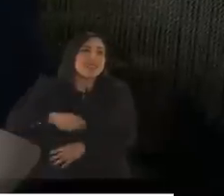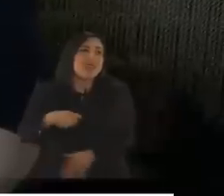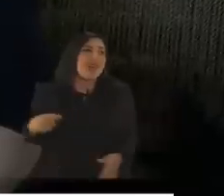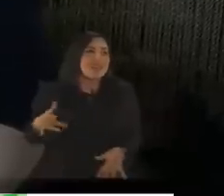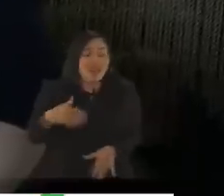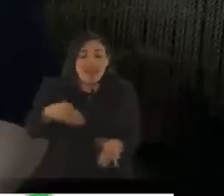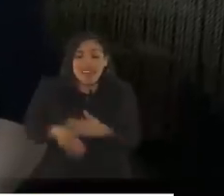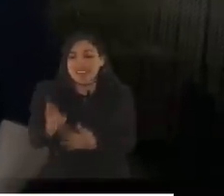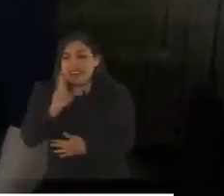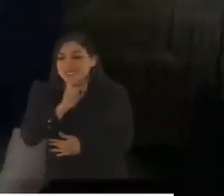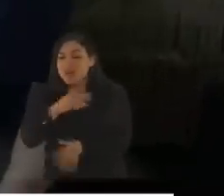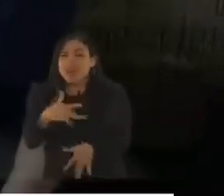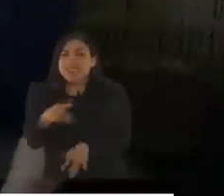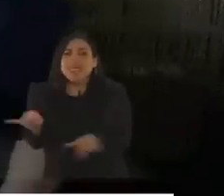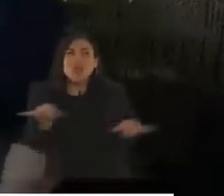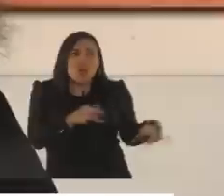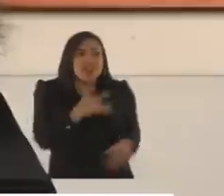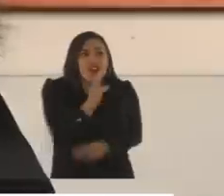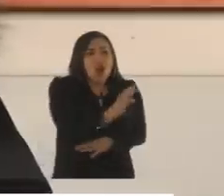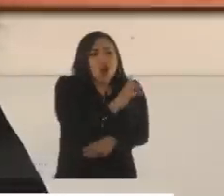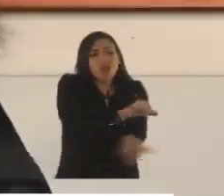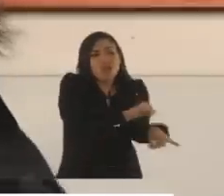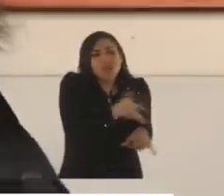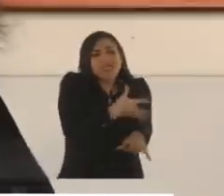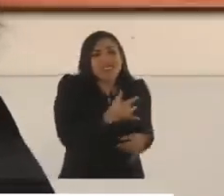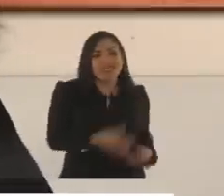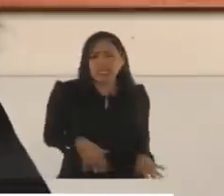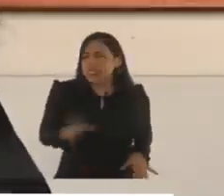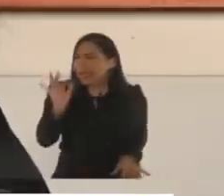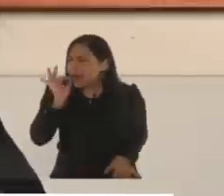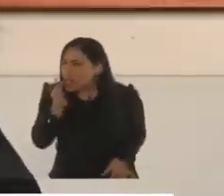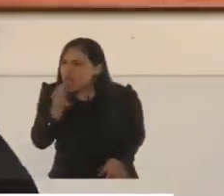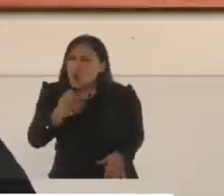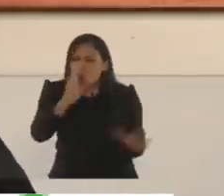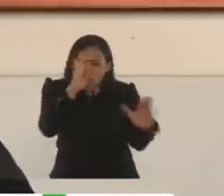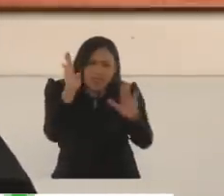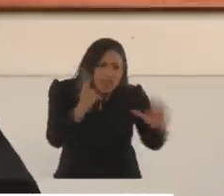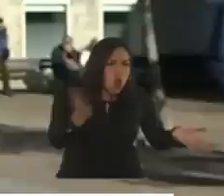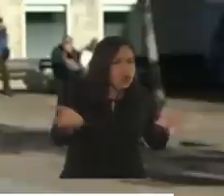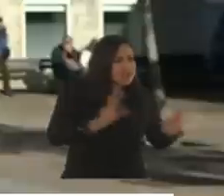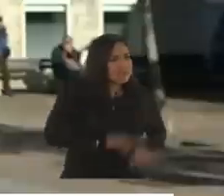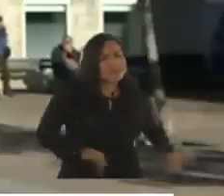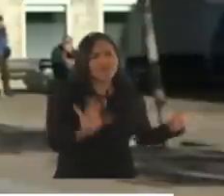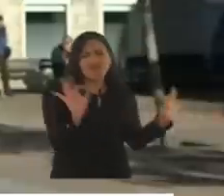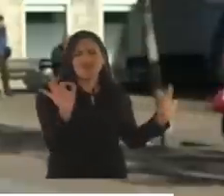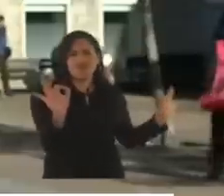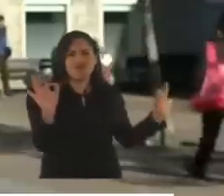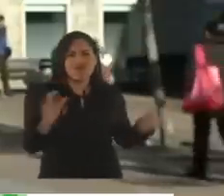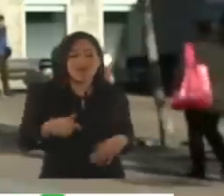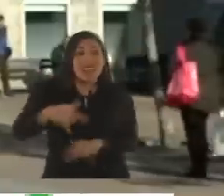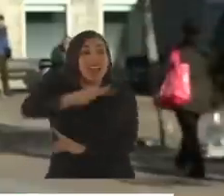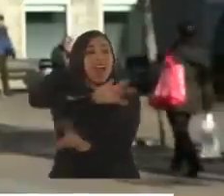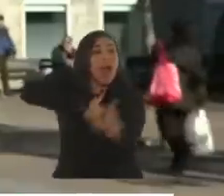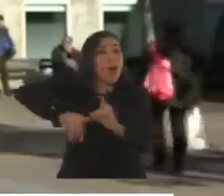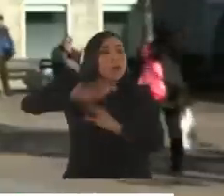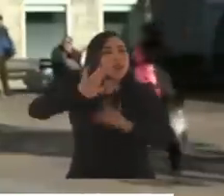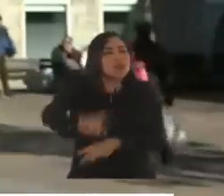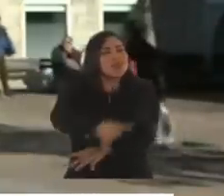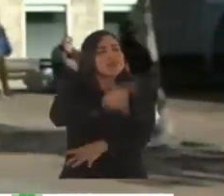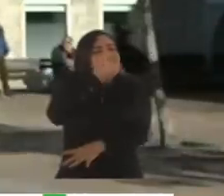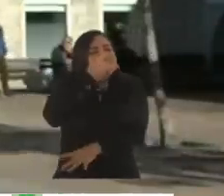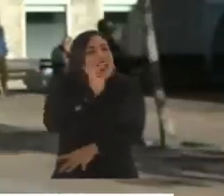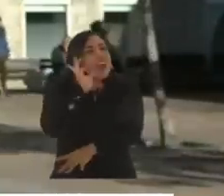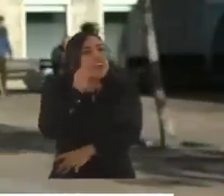en nuestra tierra colombiana. Todo sabroso, la atención, todo sabroso, ¿verdad? Y todo este ambiente con el aroma al